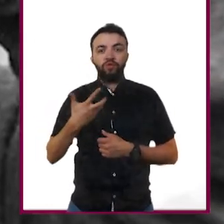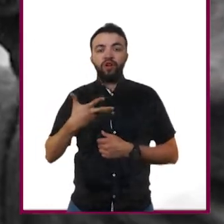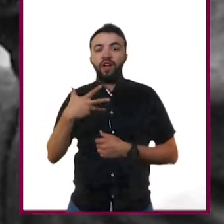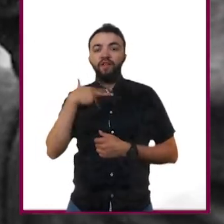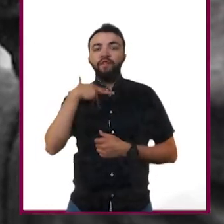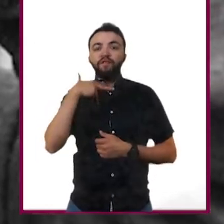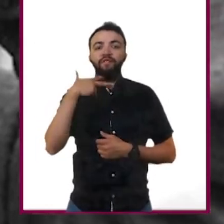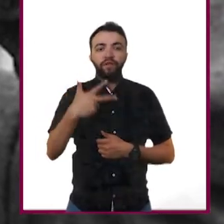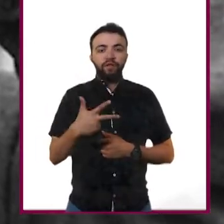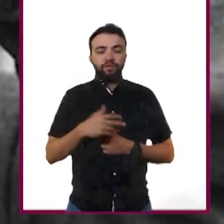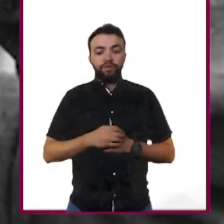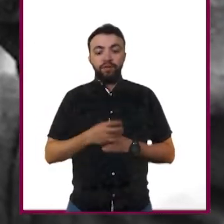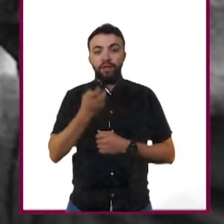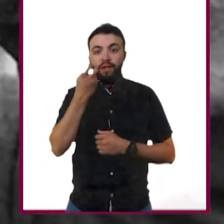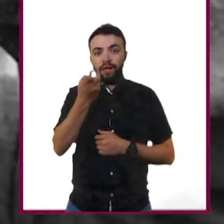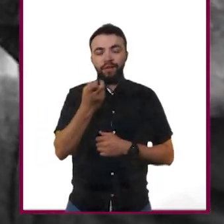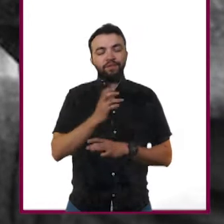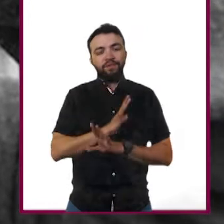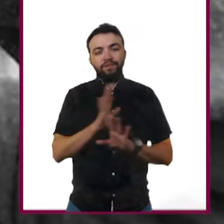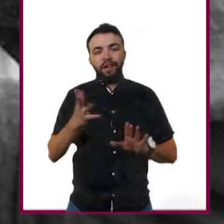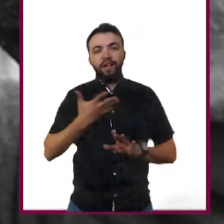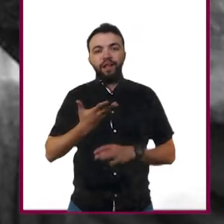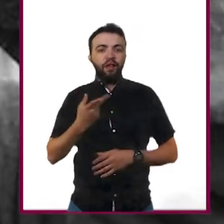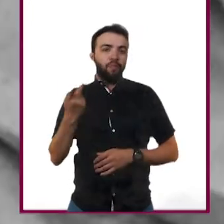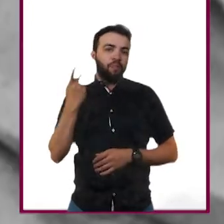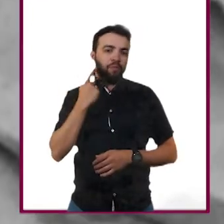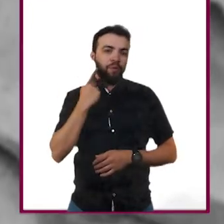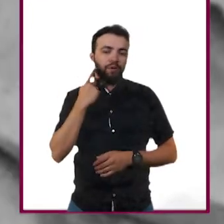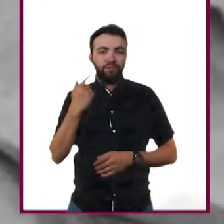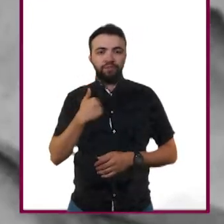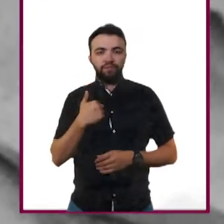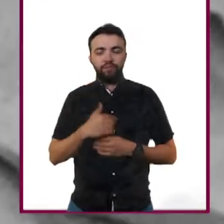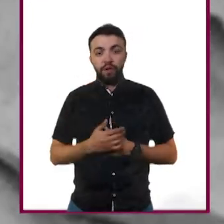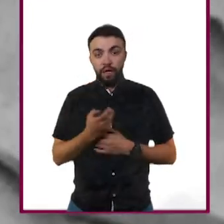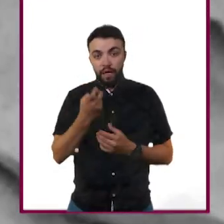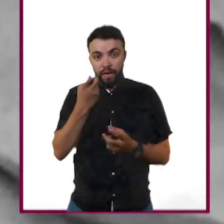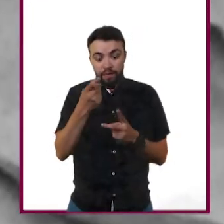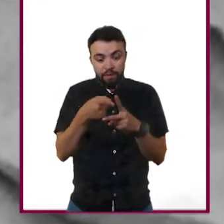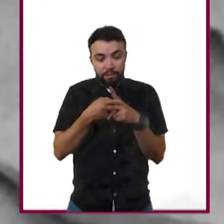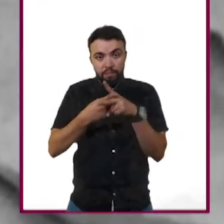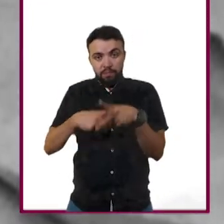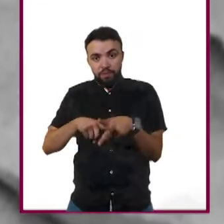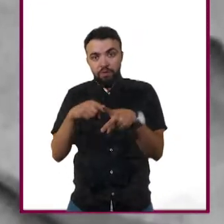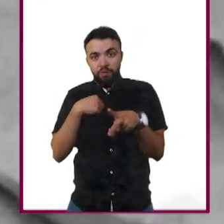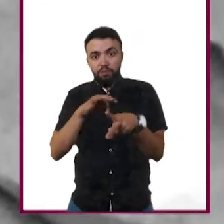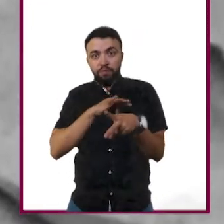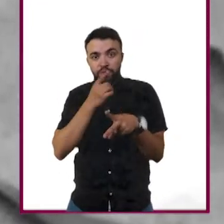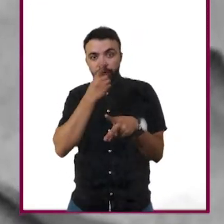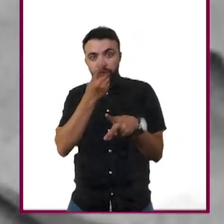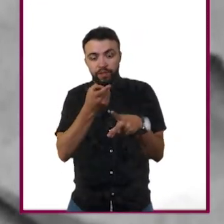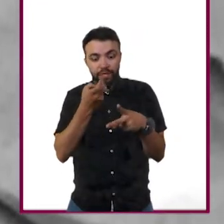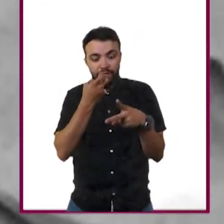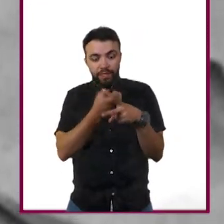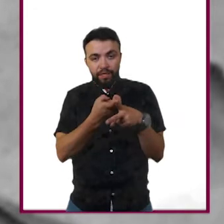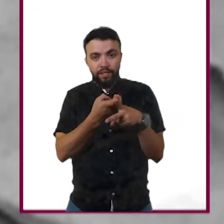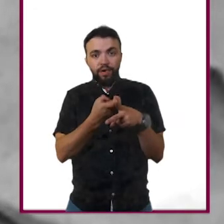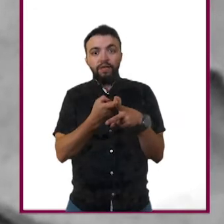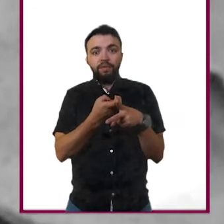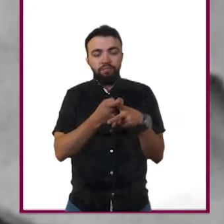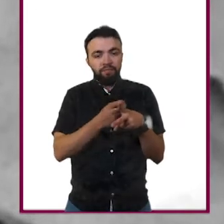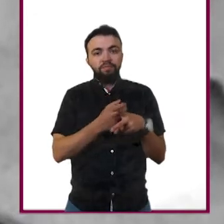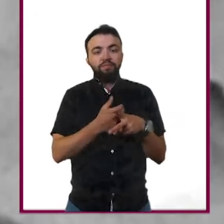y esto ya es un statement político. Entonces, de ahí podemos decir que son o pertenecen